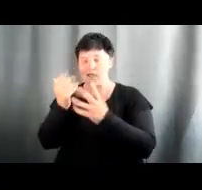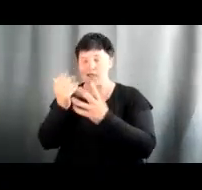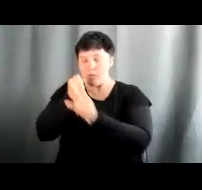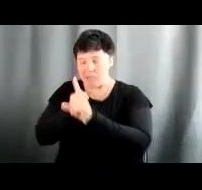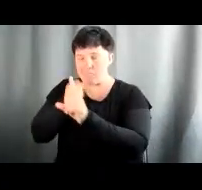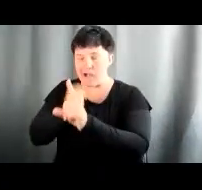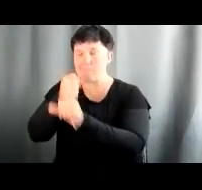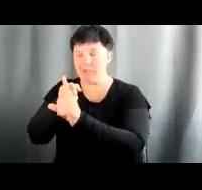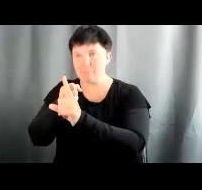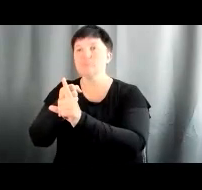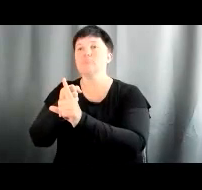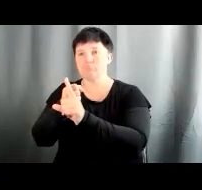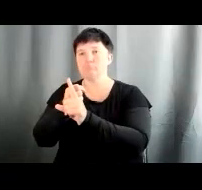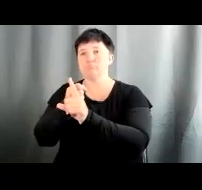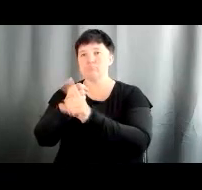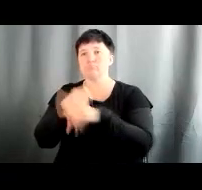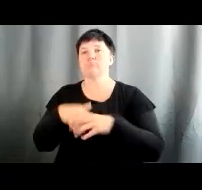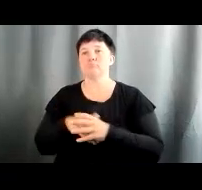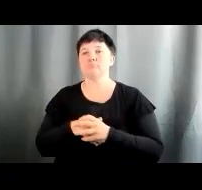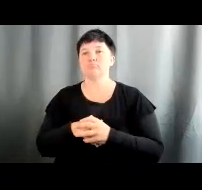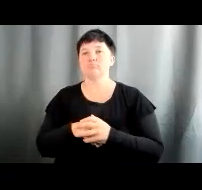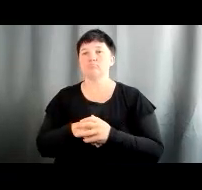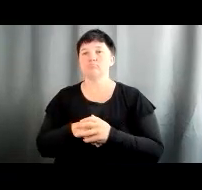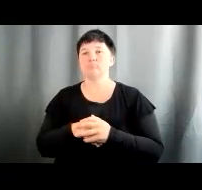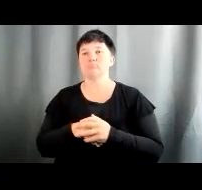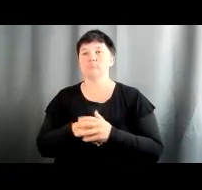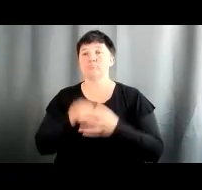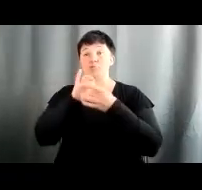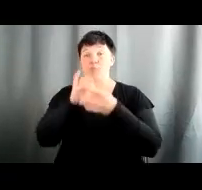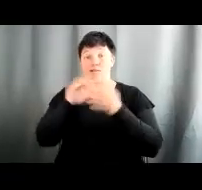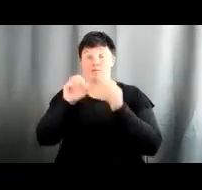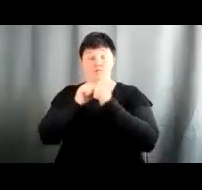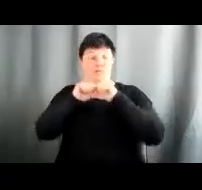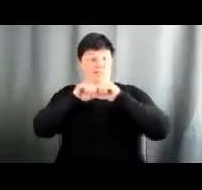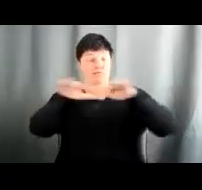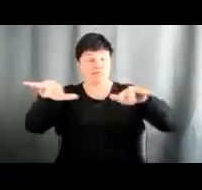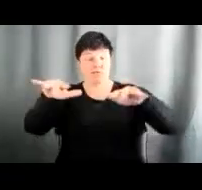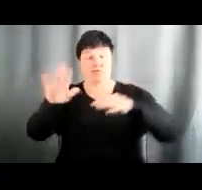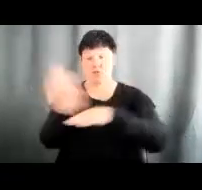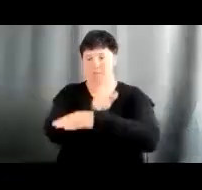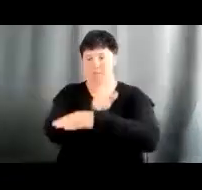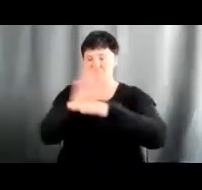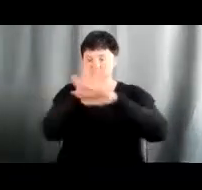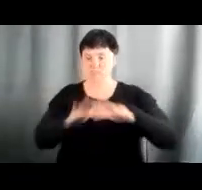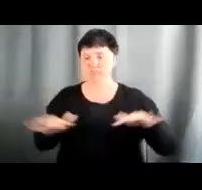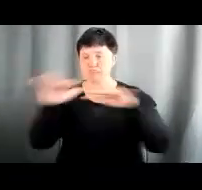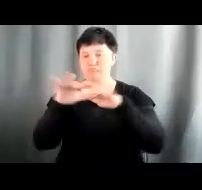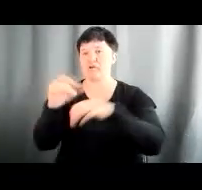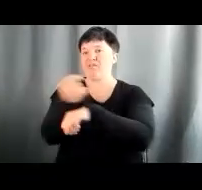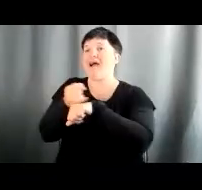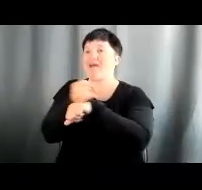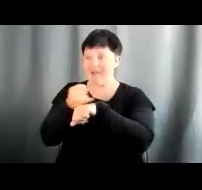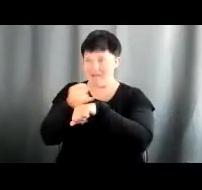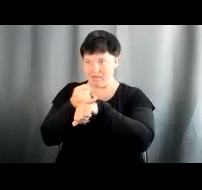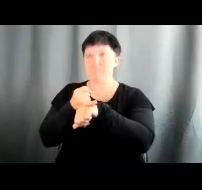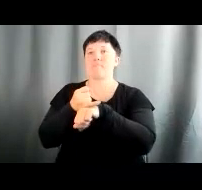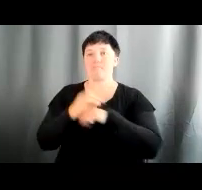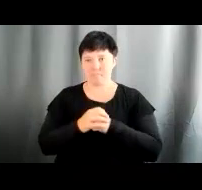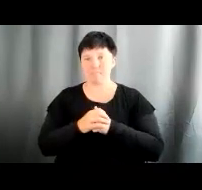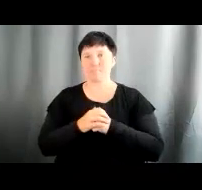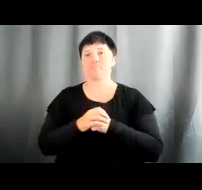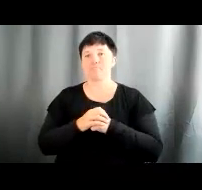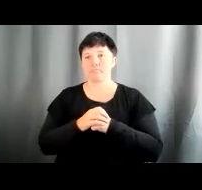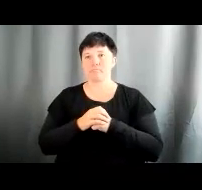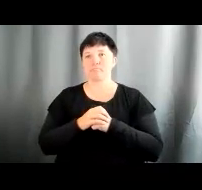y cómo, en relación con la distribución de empresas en toda la isla, el hecho de que la puntuación de anomalía